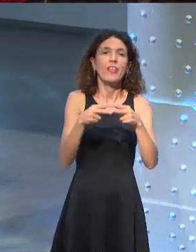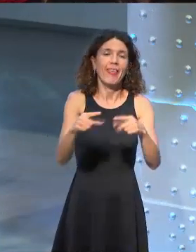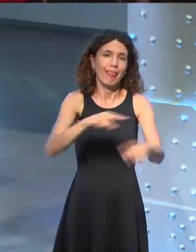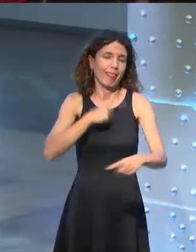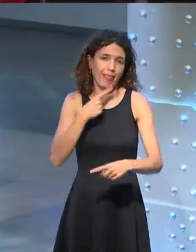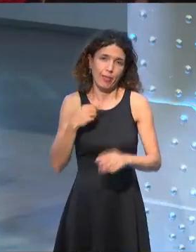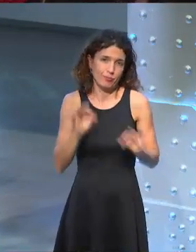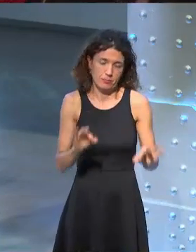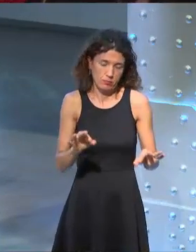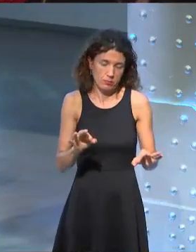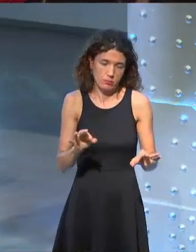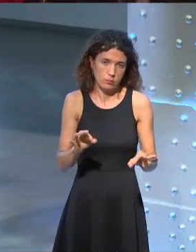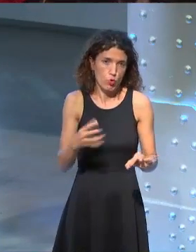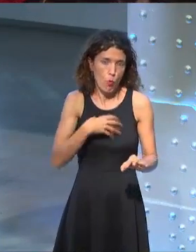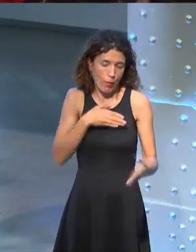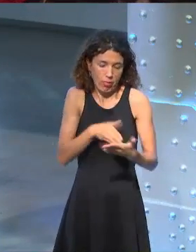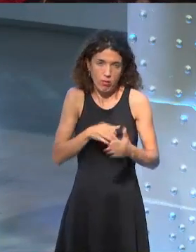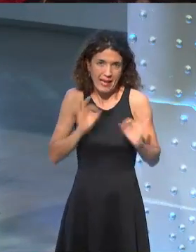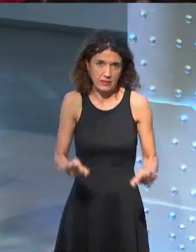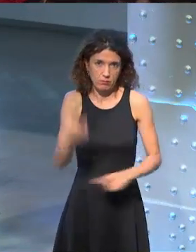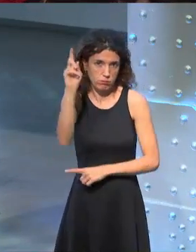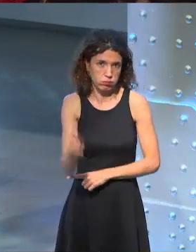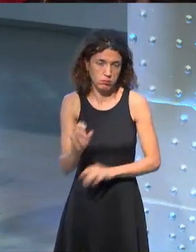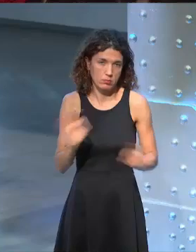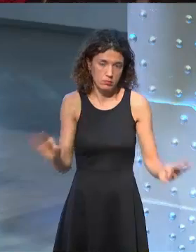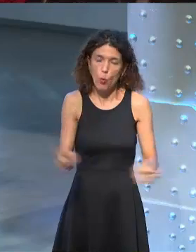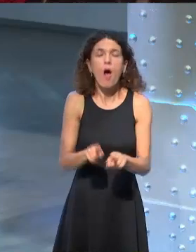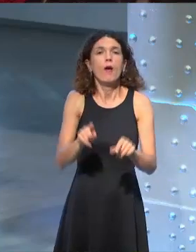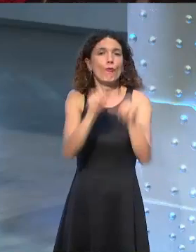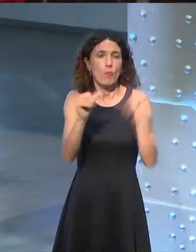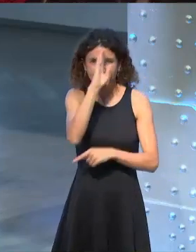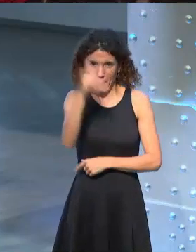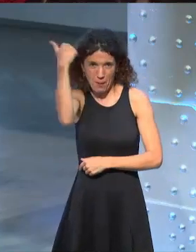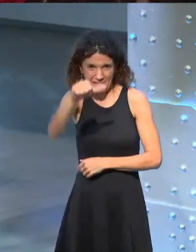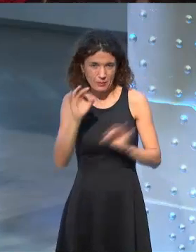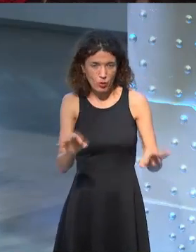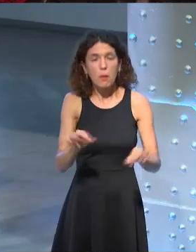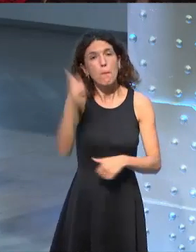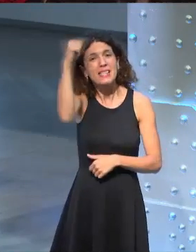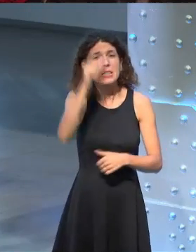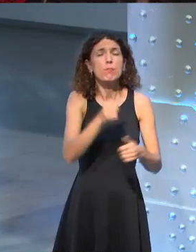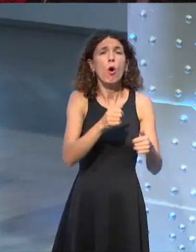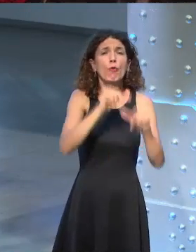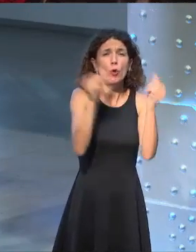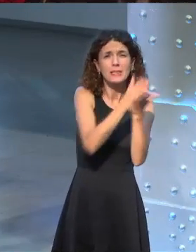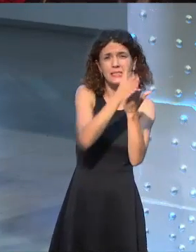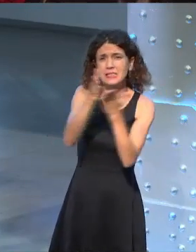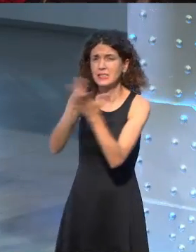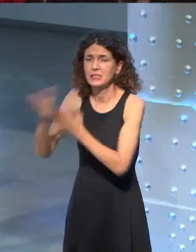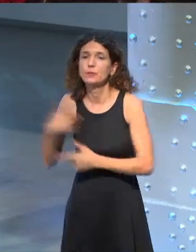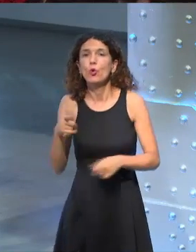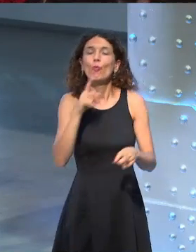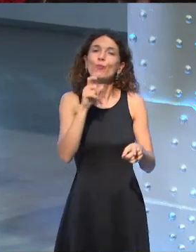la que tú no podías, y eso era una forma directa de machismo. Ahora los machismos se manifiestan de otras maneras. Y es a través